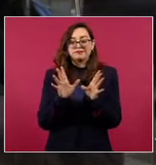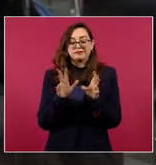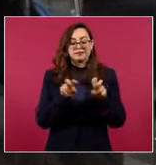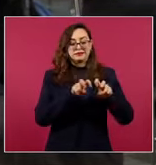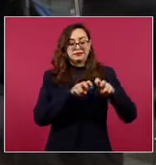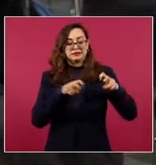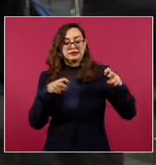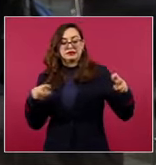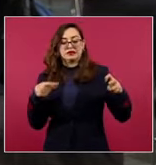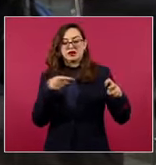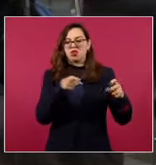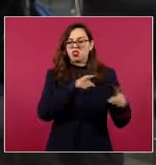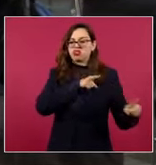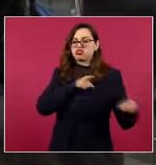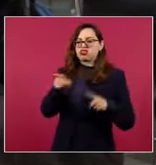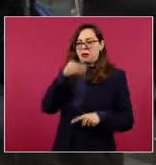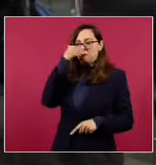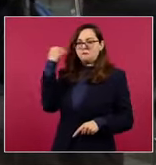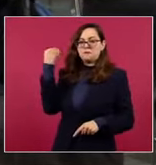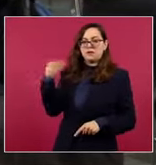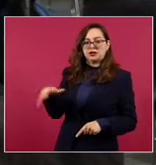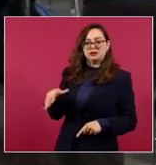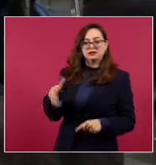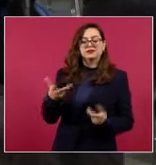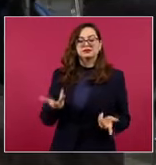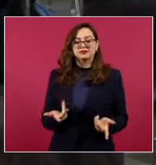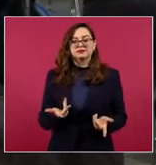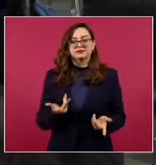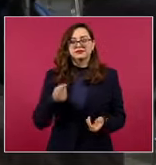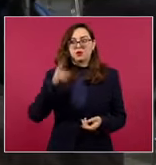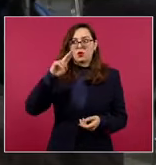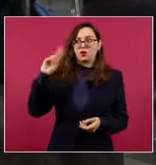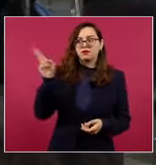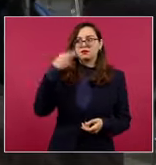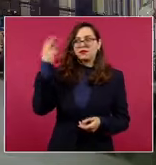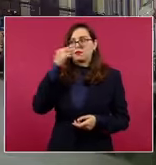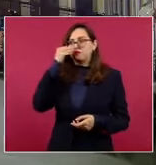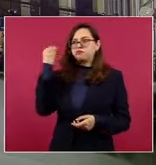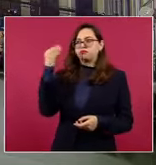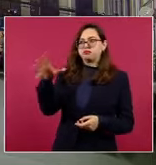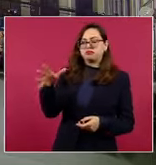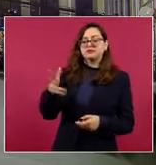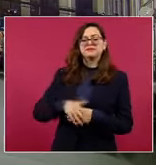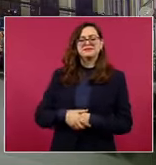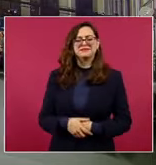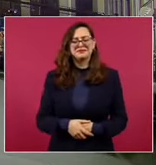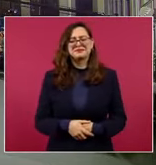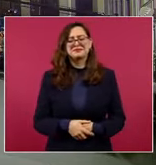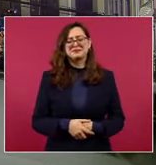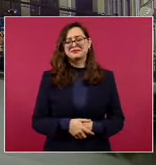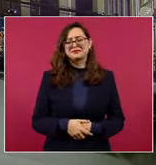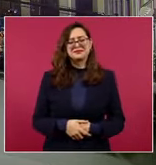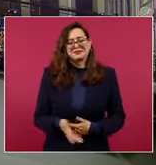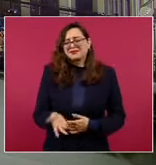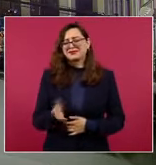los impartidores de justicia también, e incluso a la propia universidad, sí, finalmente. Pero eso lo tiene que decidir la